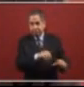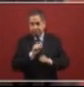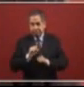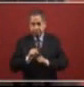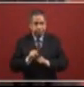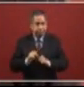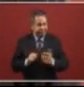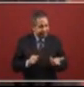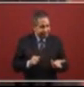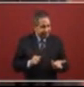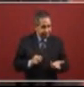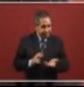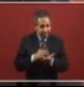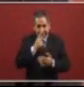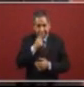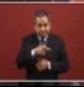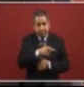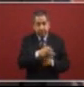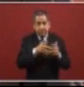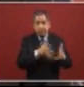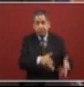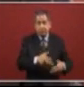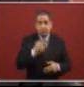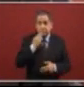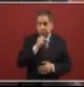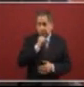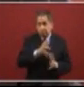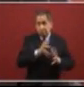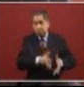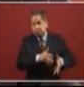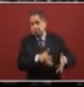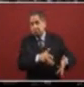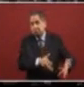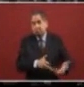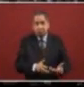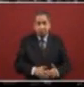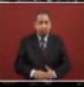que repito, estaba en desuso,